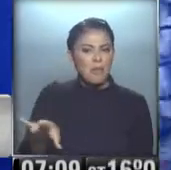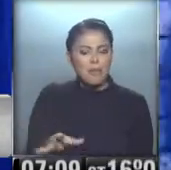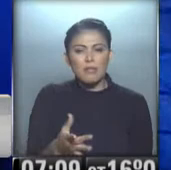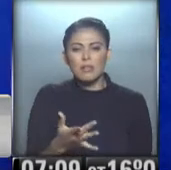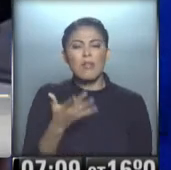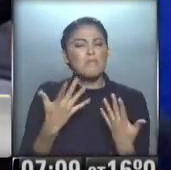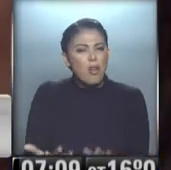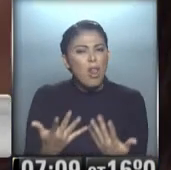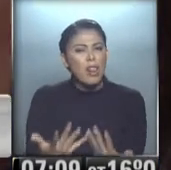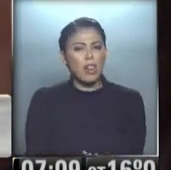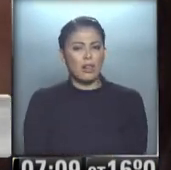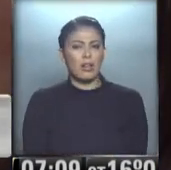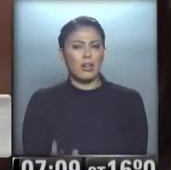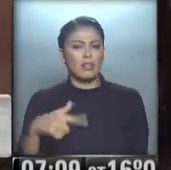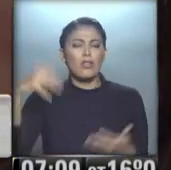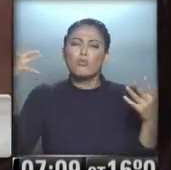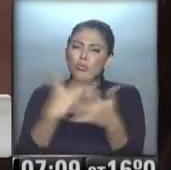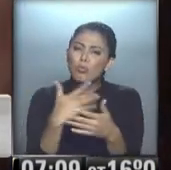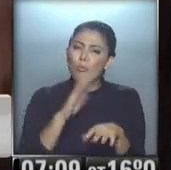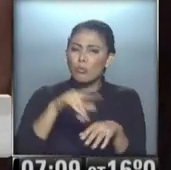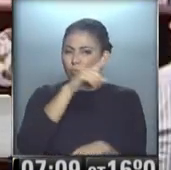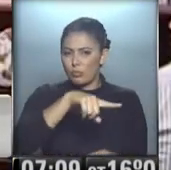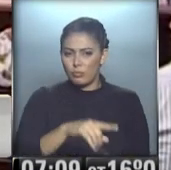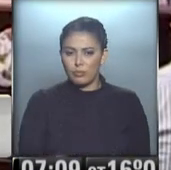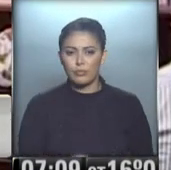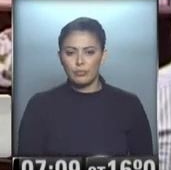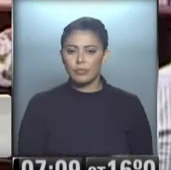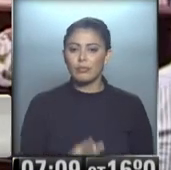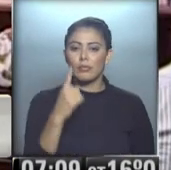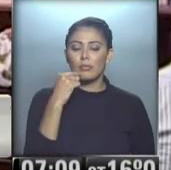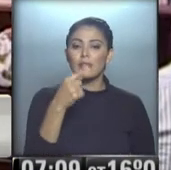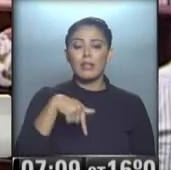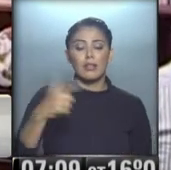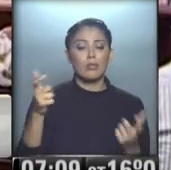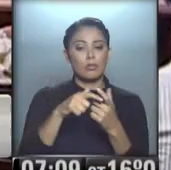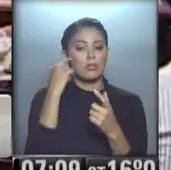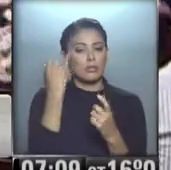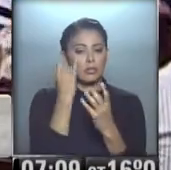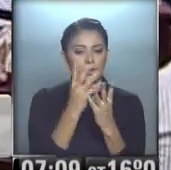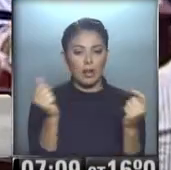la molestaban, la torturaban. Esta audiencia ha terminado.